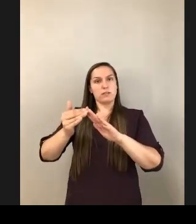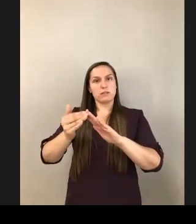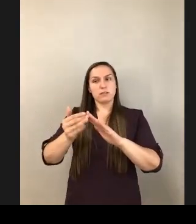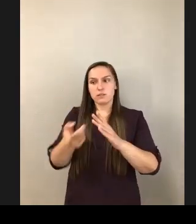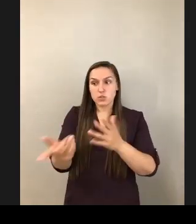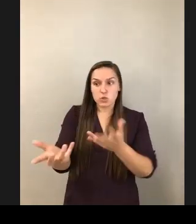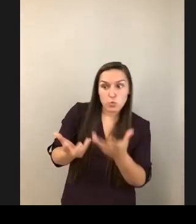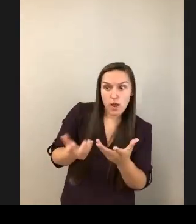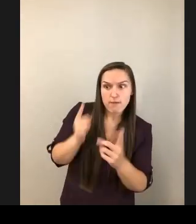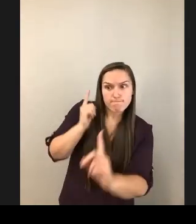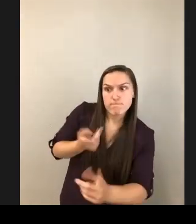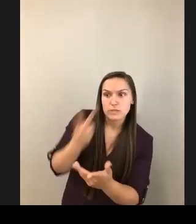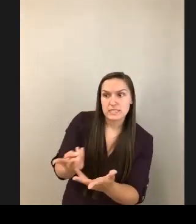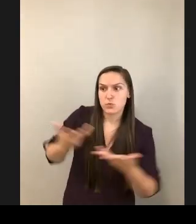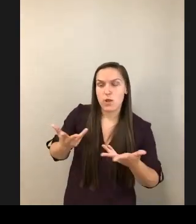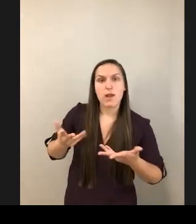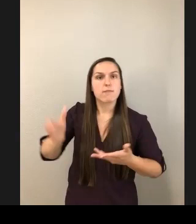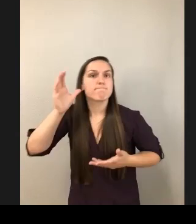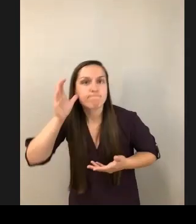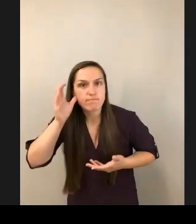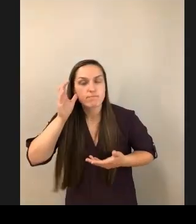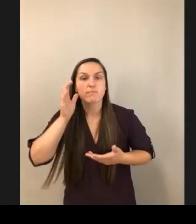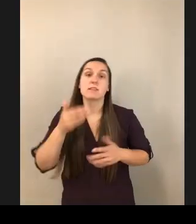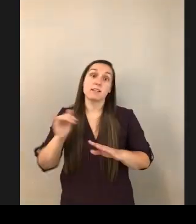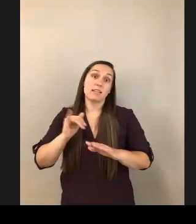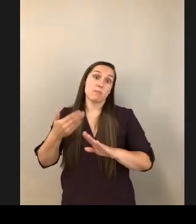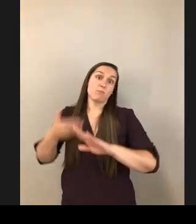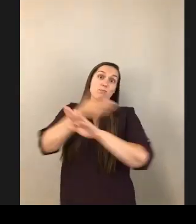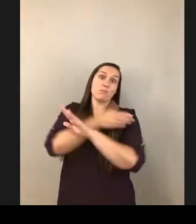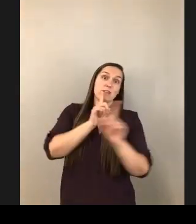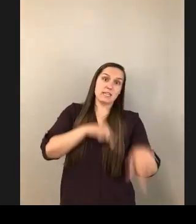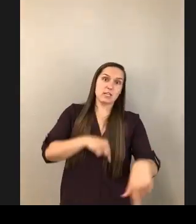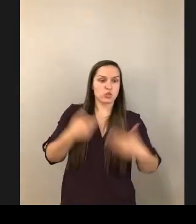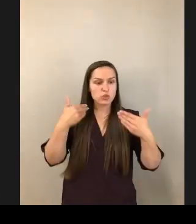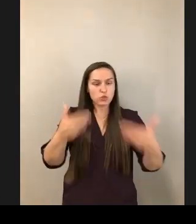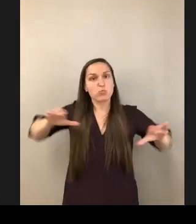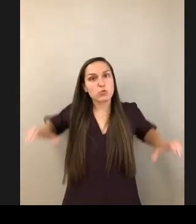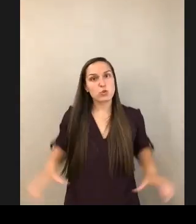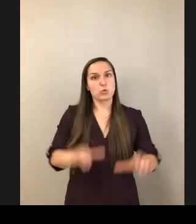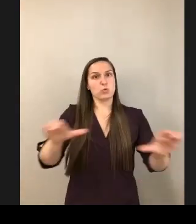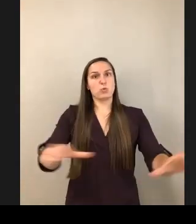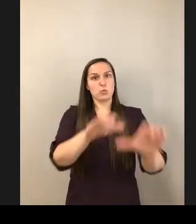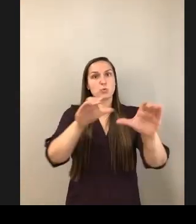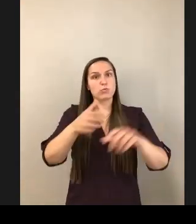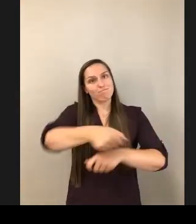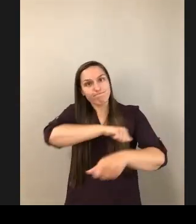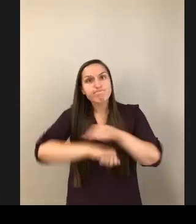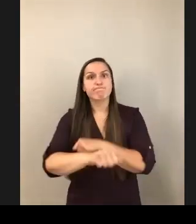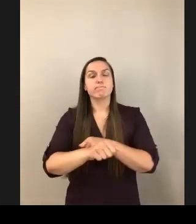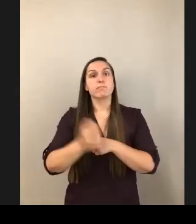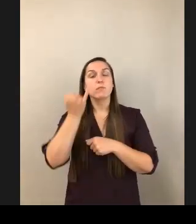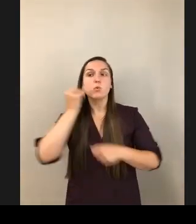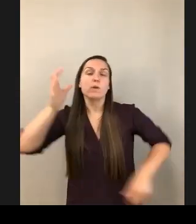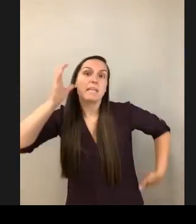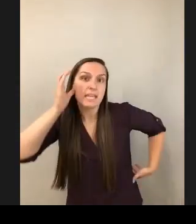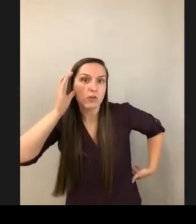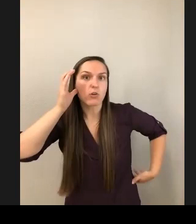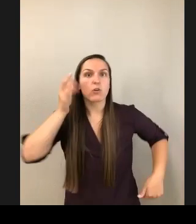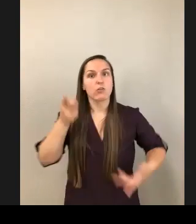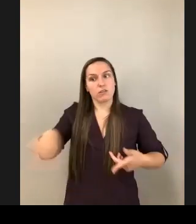ver. Y como dije en mi respuesta anterior, ejecutar. Si escuchas lo que ellos están